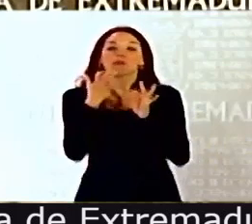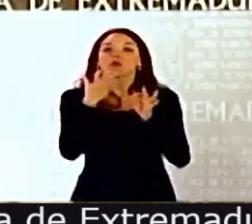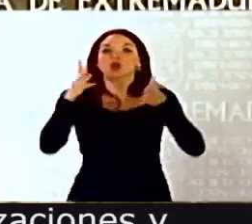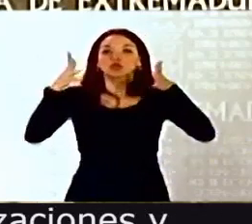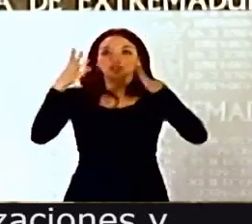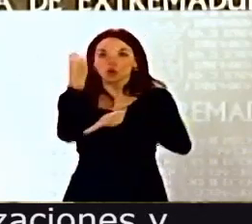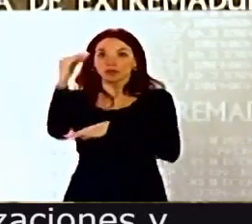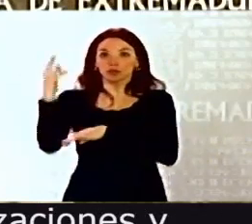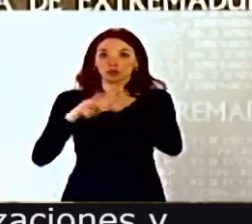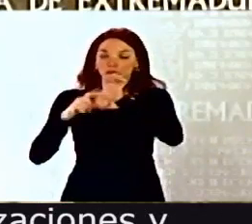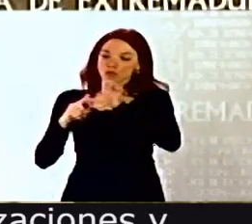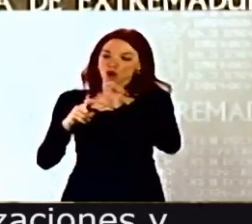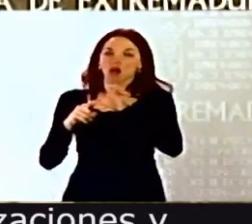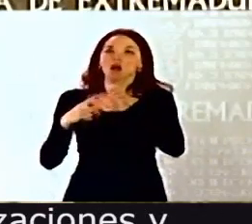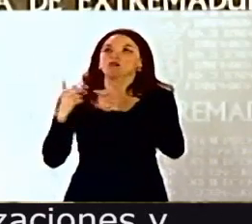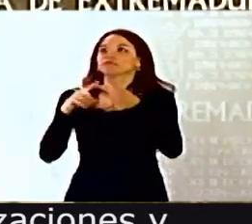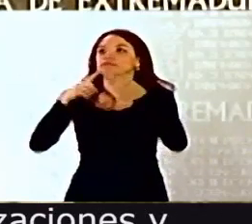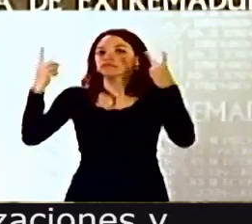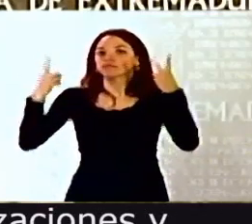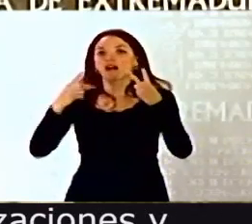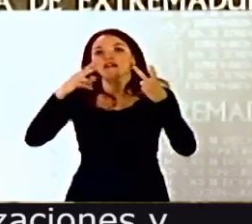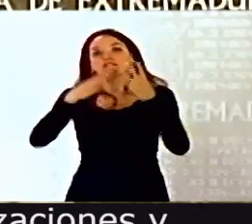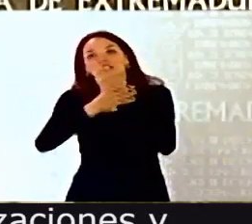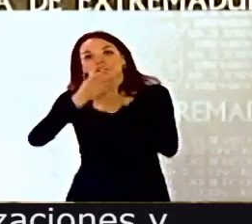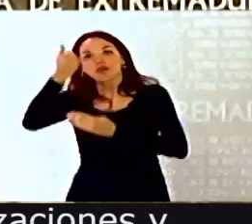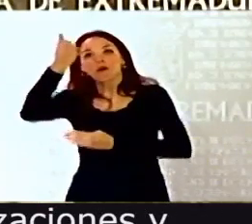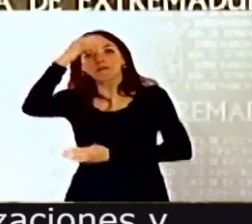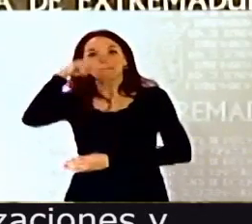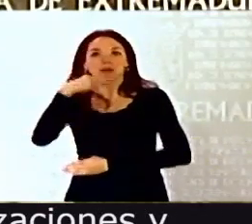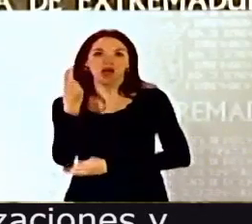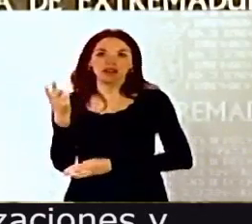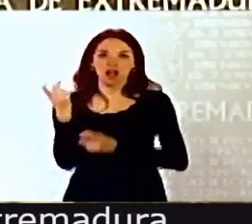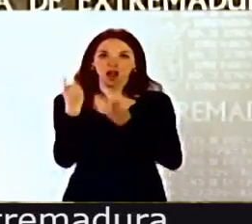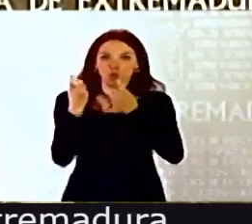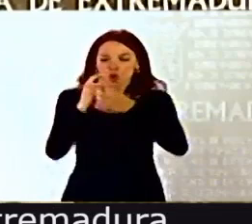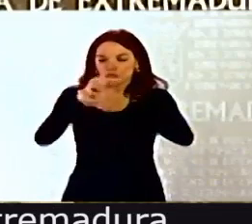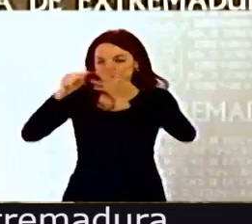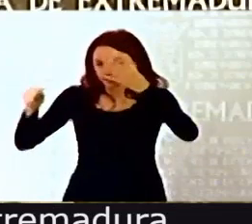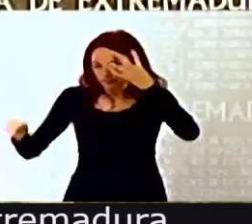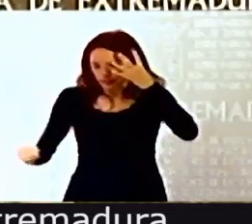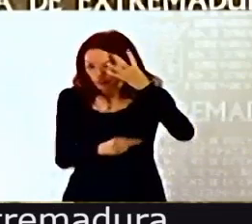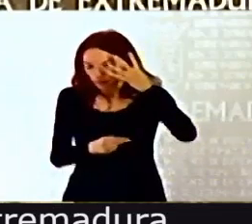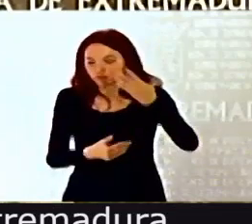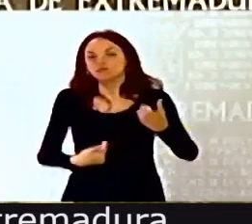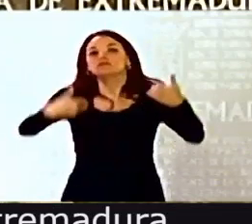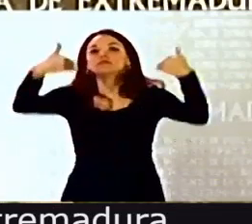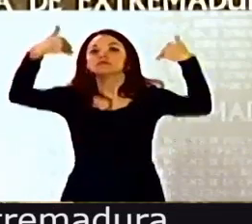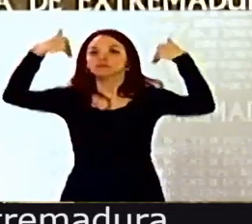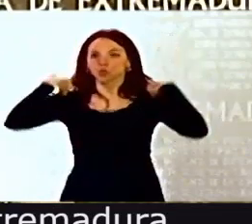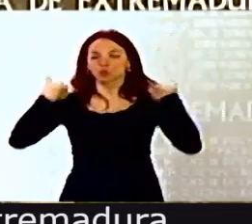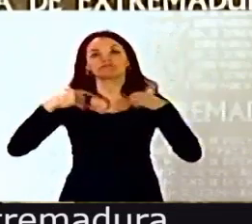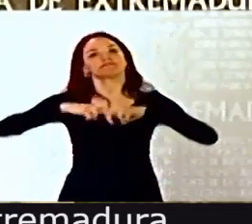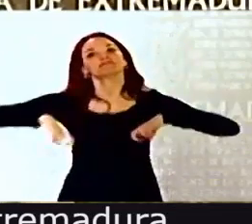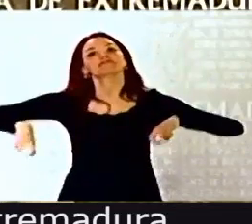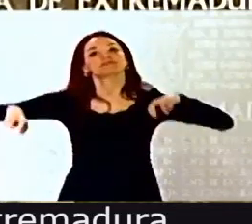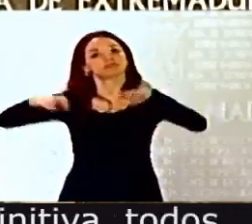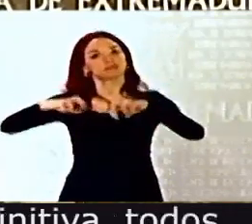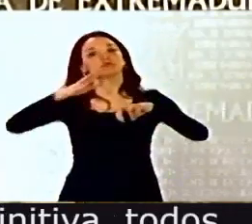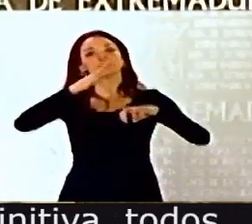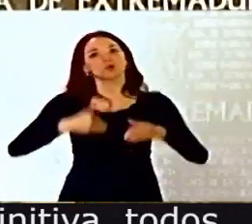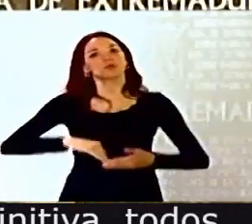Juventud de Extremadura, la Federación de Madres y Padres de Alumnos, en definitiva, todos aquellos que tenemos que velar en asunción cada una de nuestras